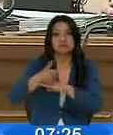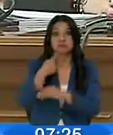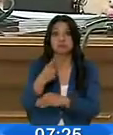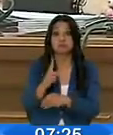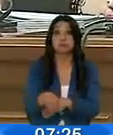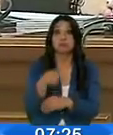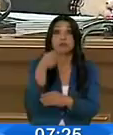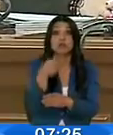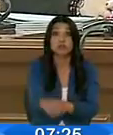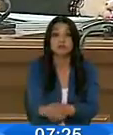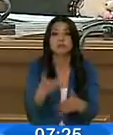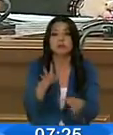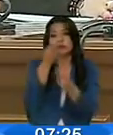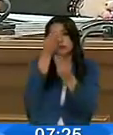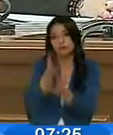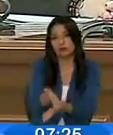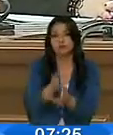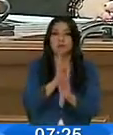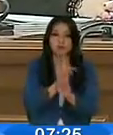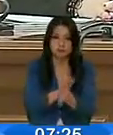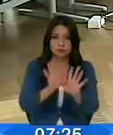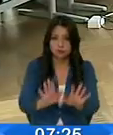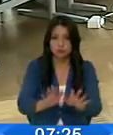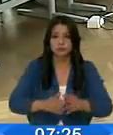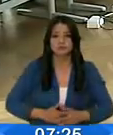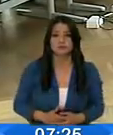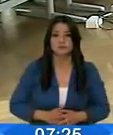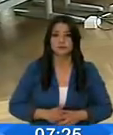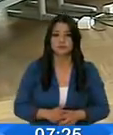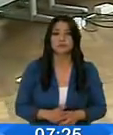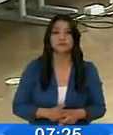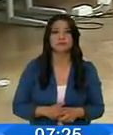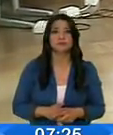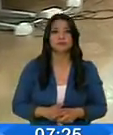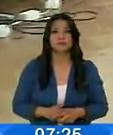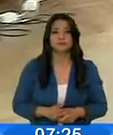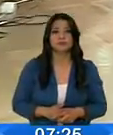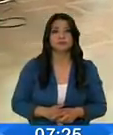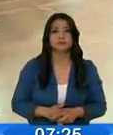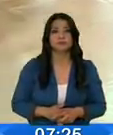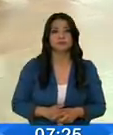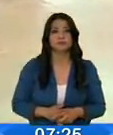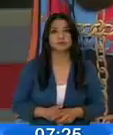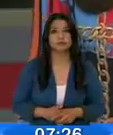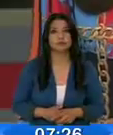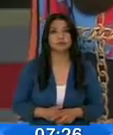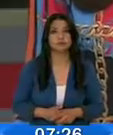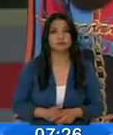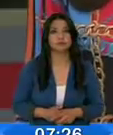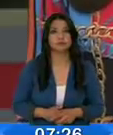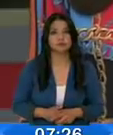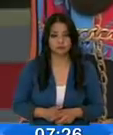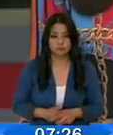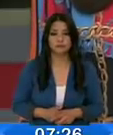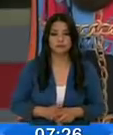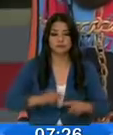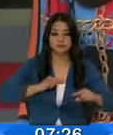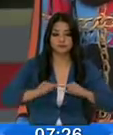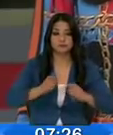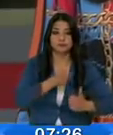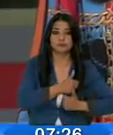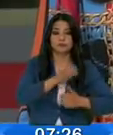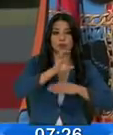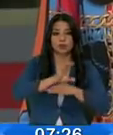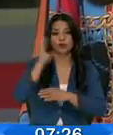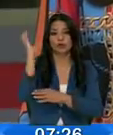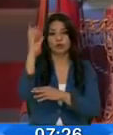las próximas horas dará a conocer su pronunciamiento. Informó Héctor Romero. Jefes militares de